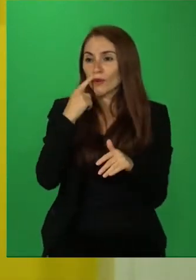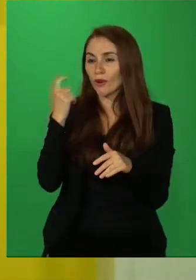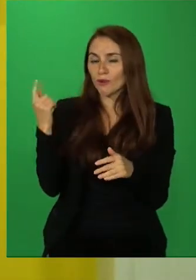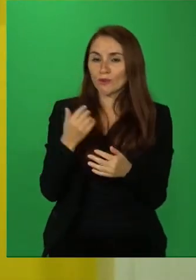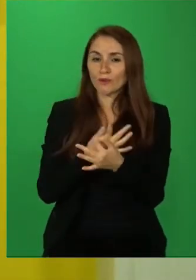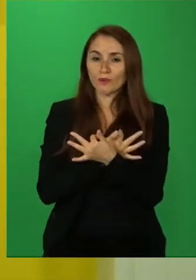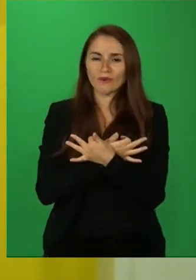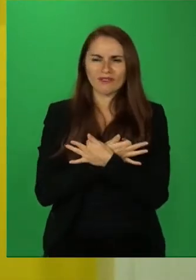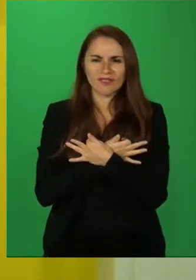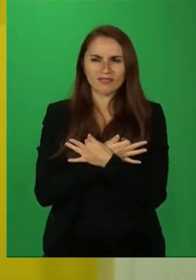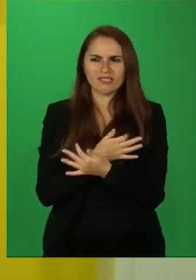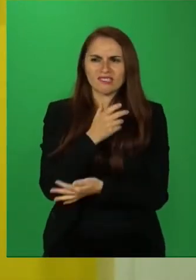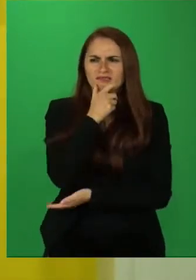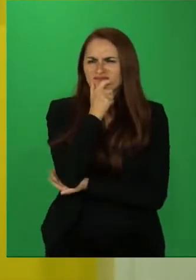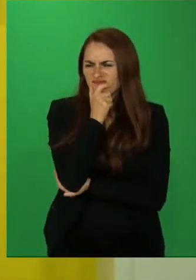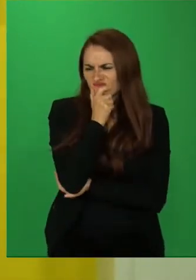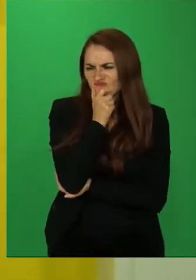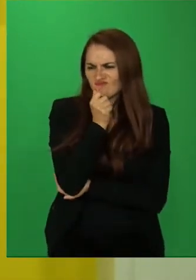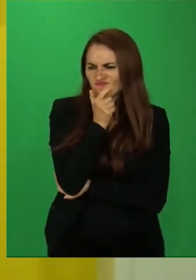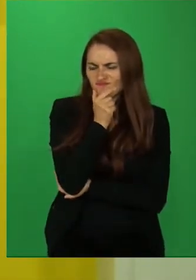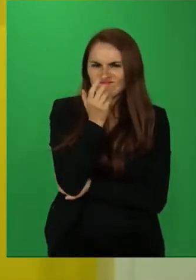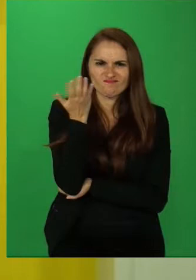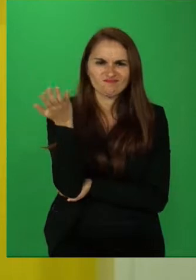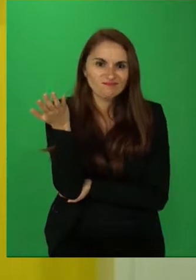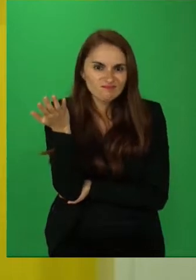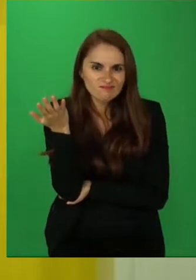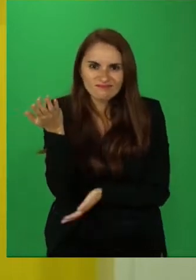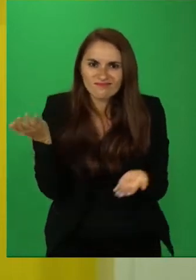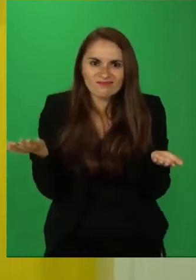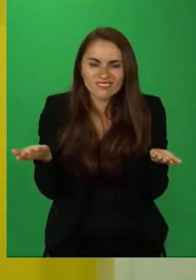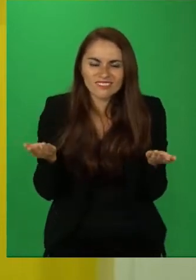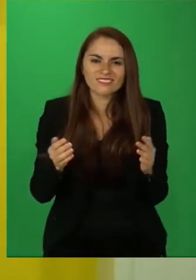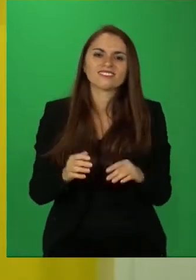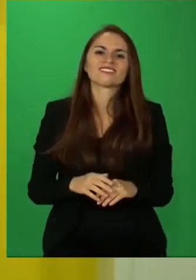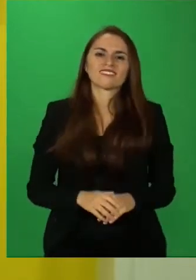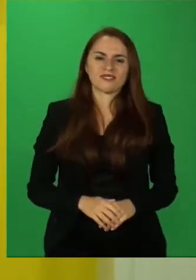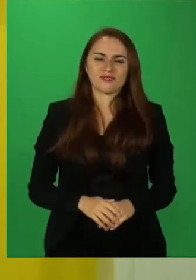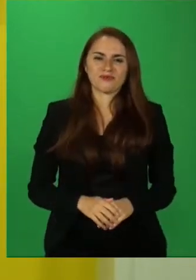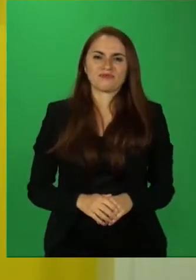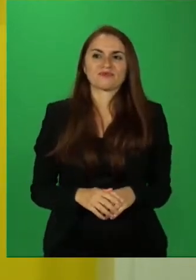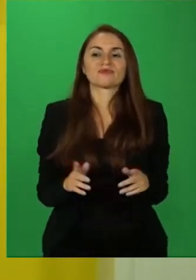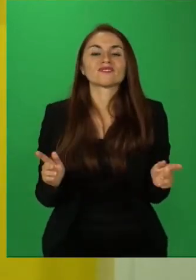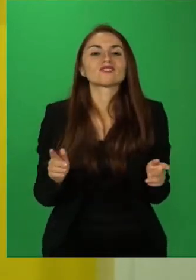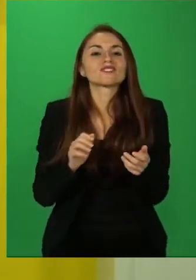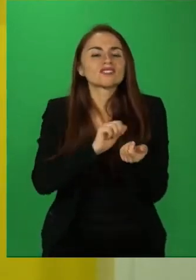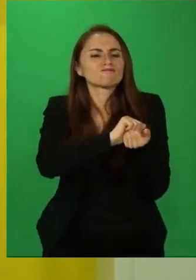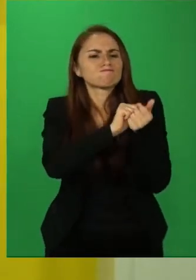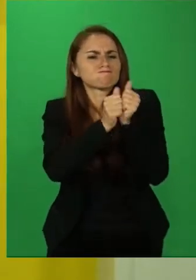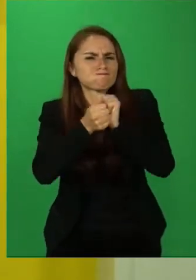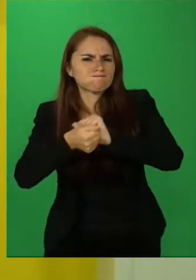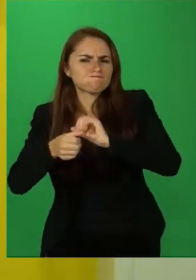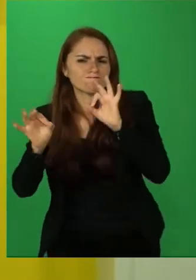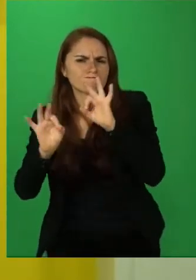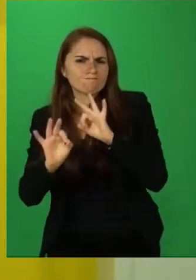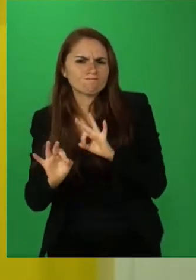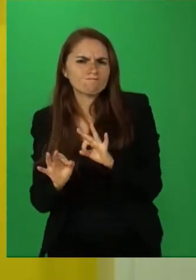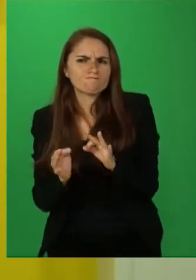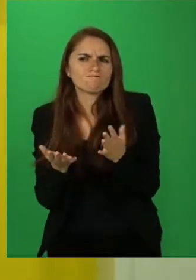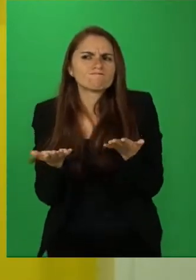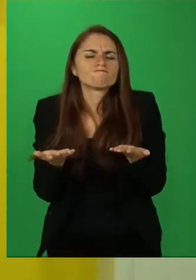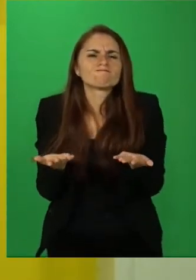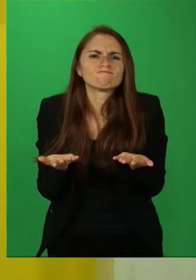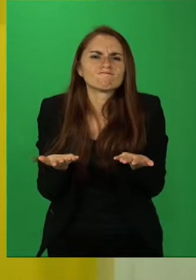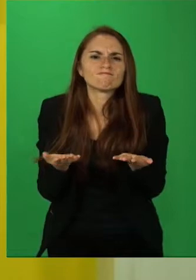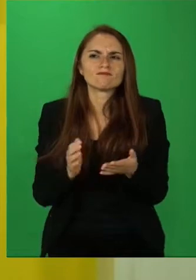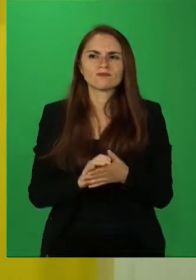esa actitud. Bien, ¿qué es interpretar? Interpretar, niños, es